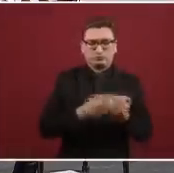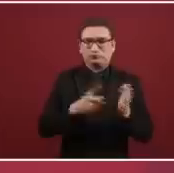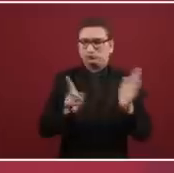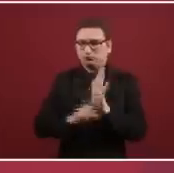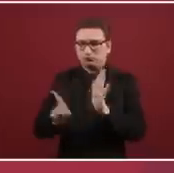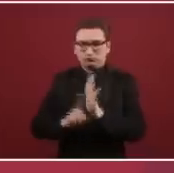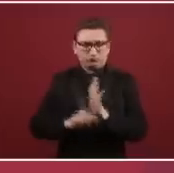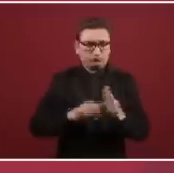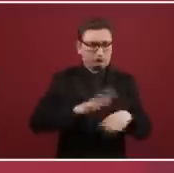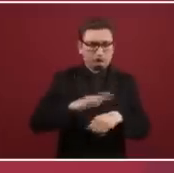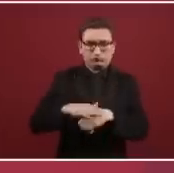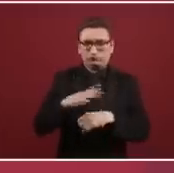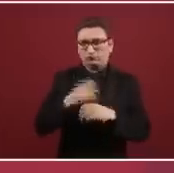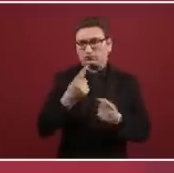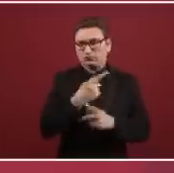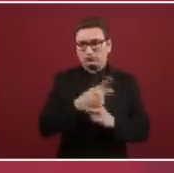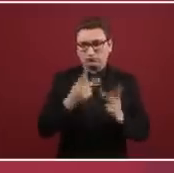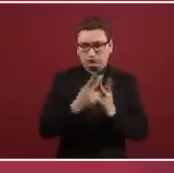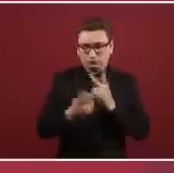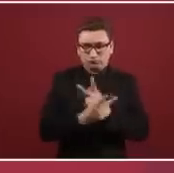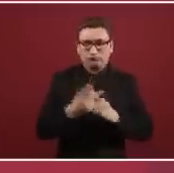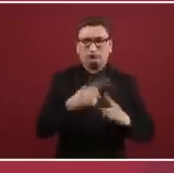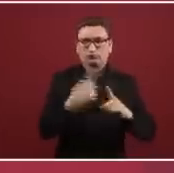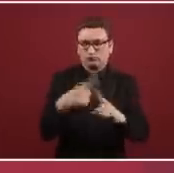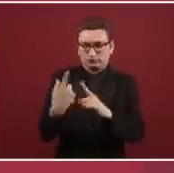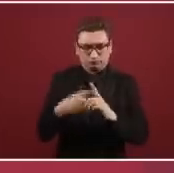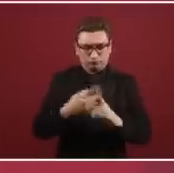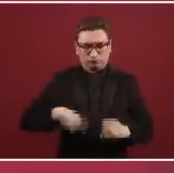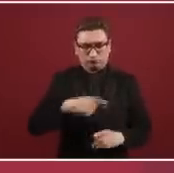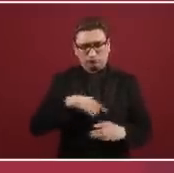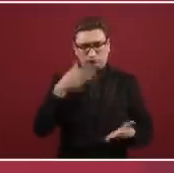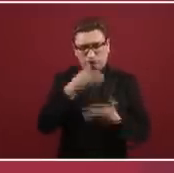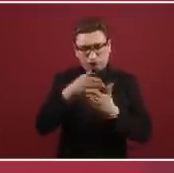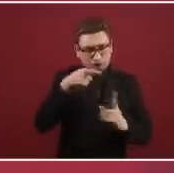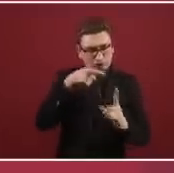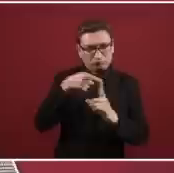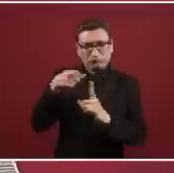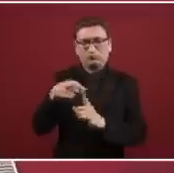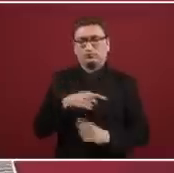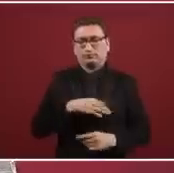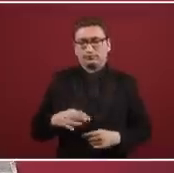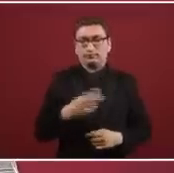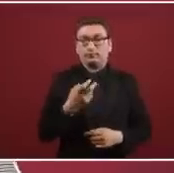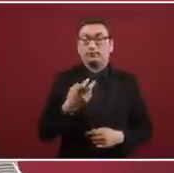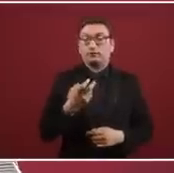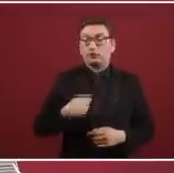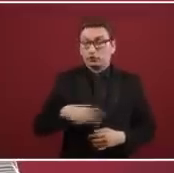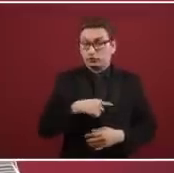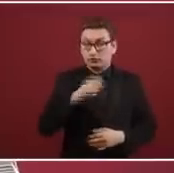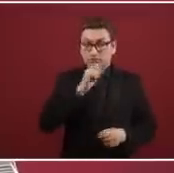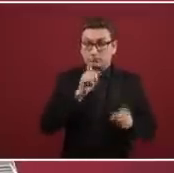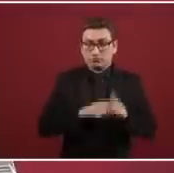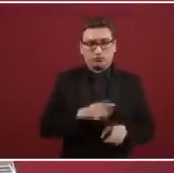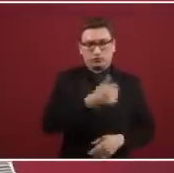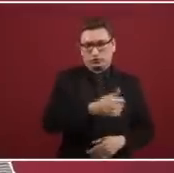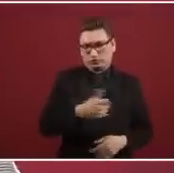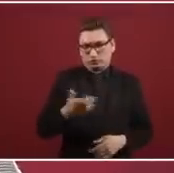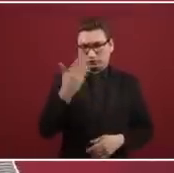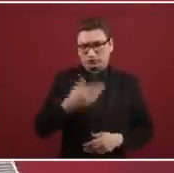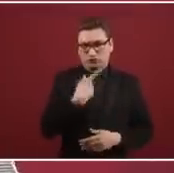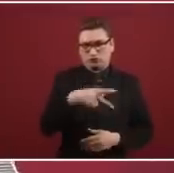de productos de manera directa, que podemos implementar los derechos que